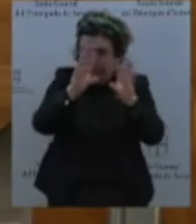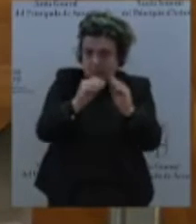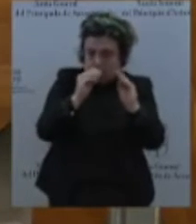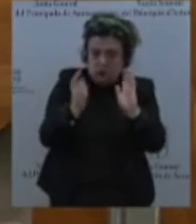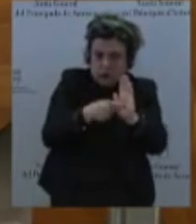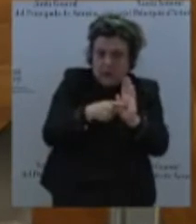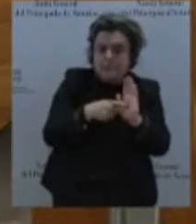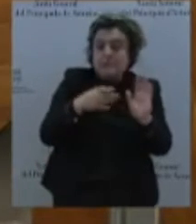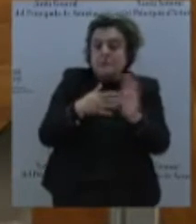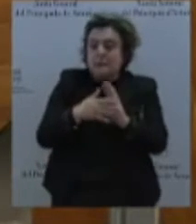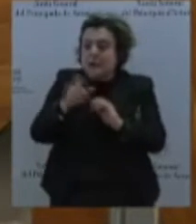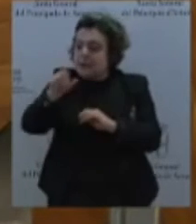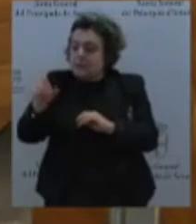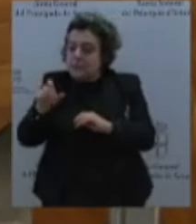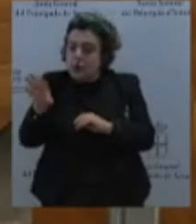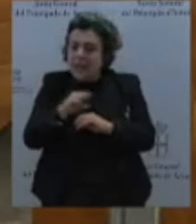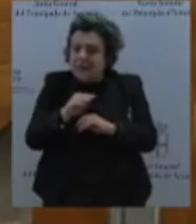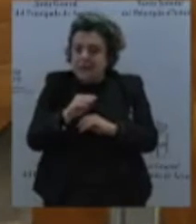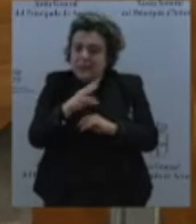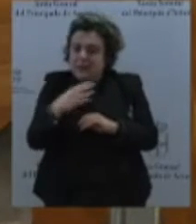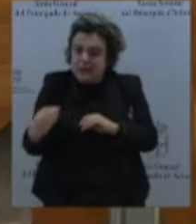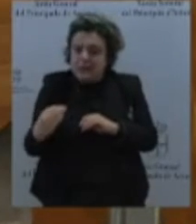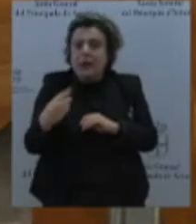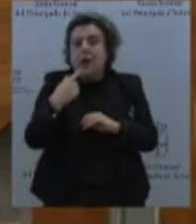hablando, más de 1 de cada 3 euros de los recursos